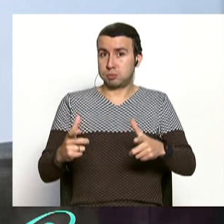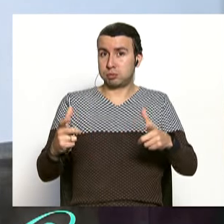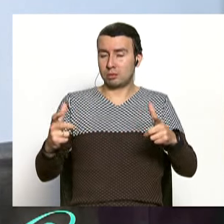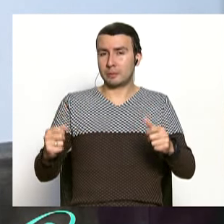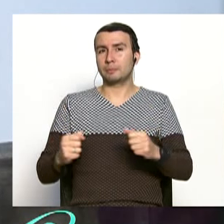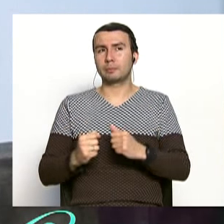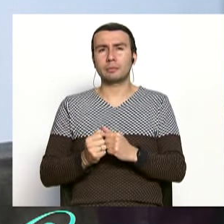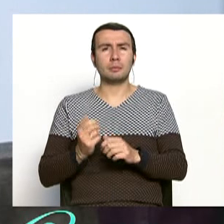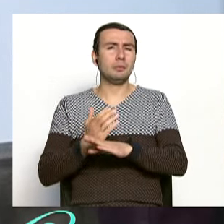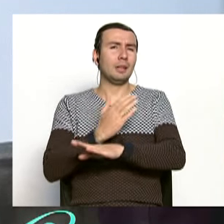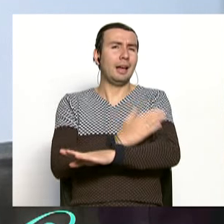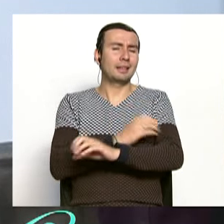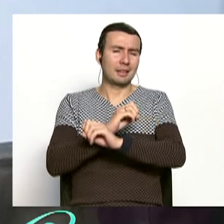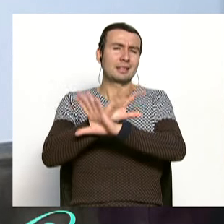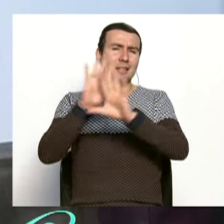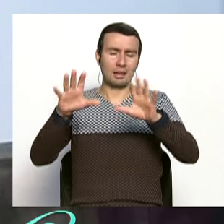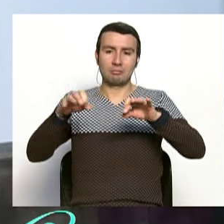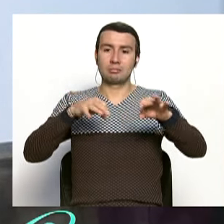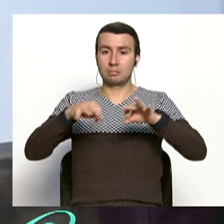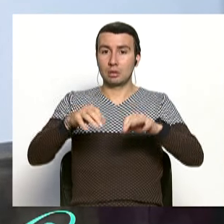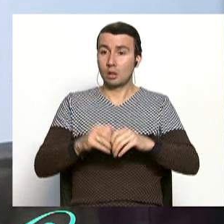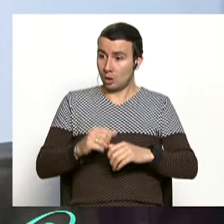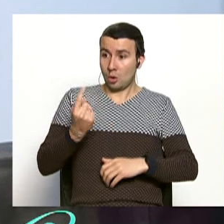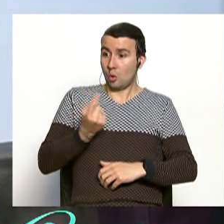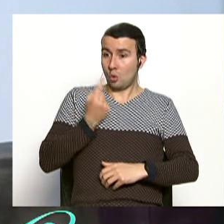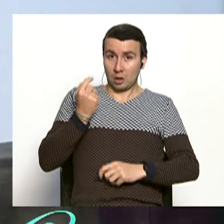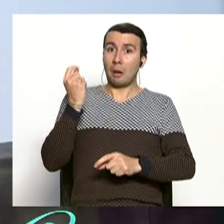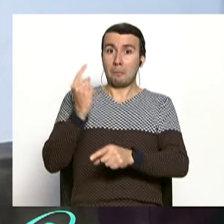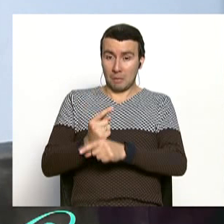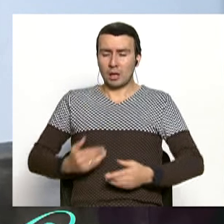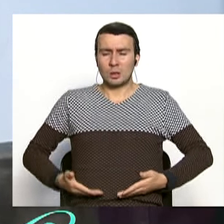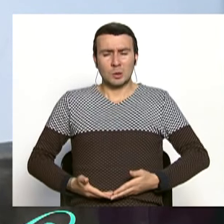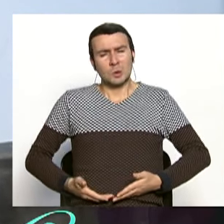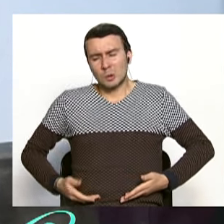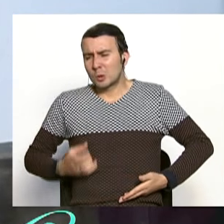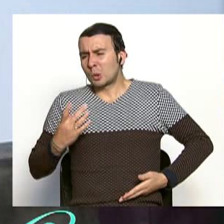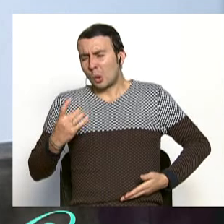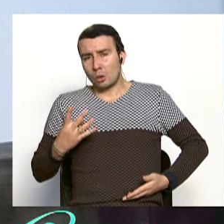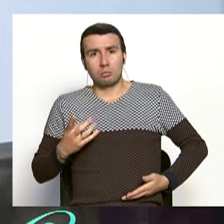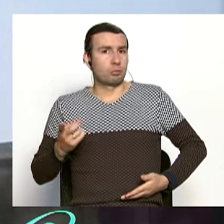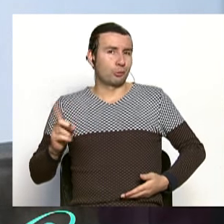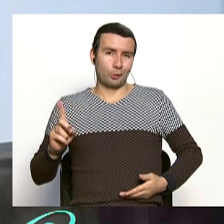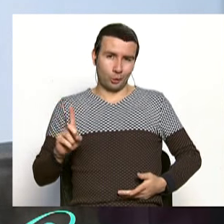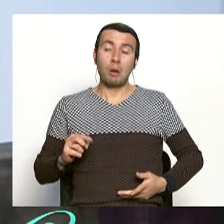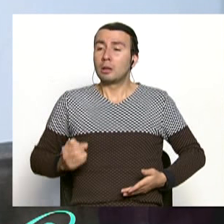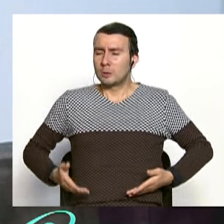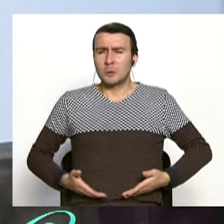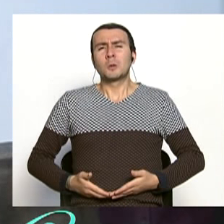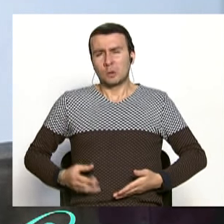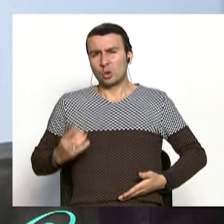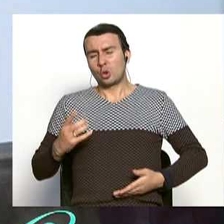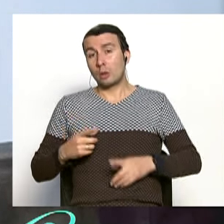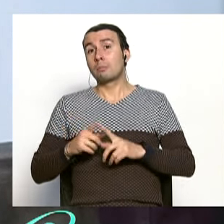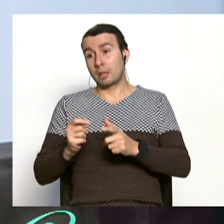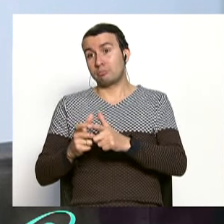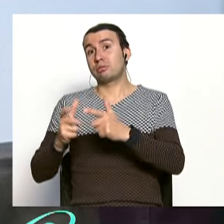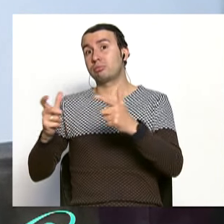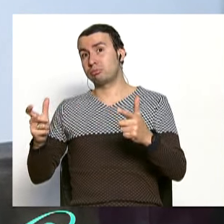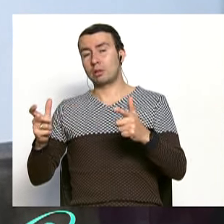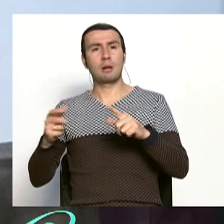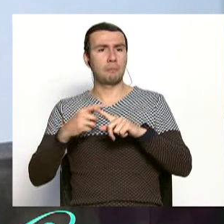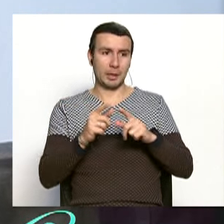hay que aclarar que esa no es la única causa de dolor pélvico crónico es una de las más frecuentes es una de las más comunes pero no es